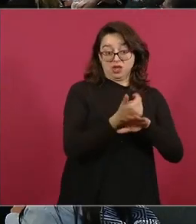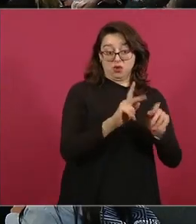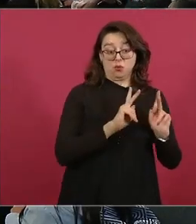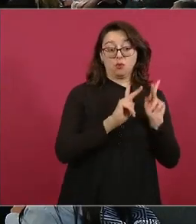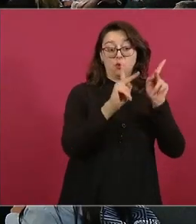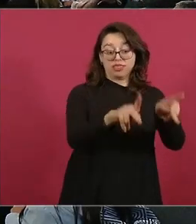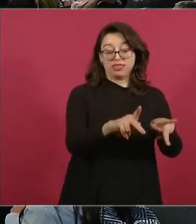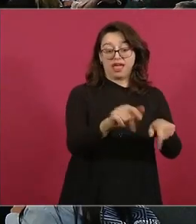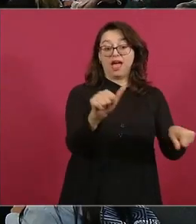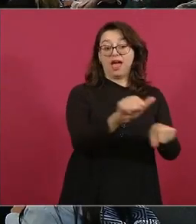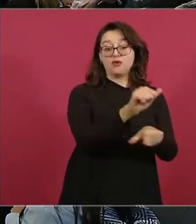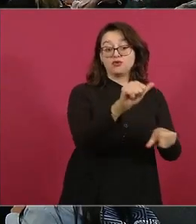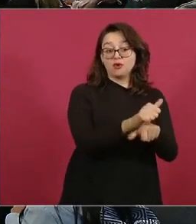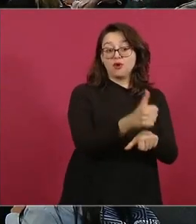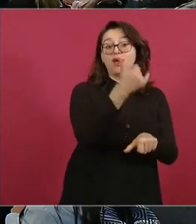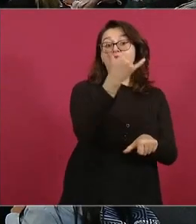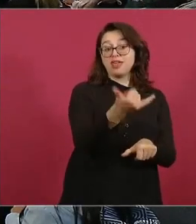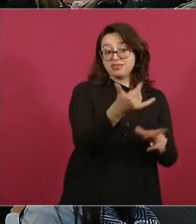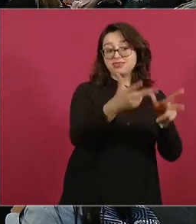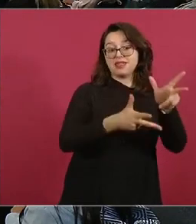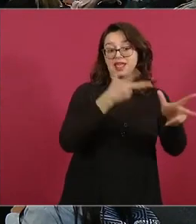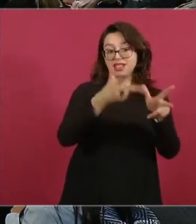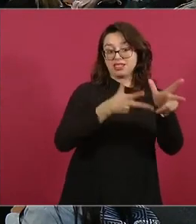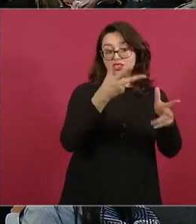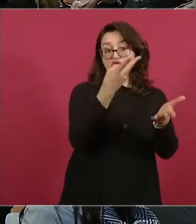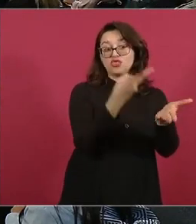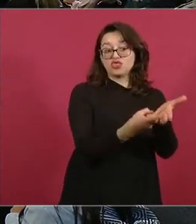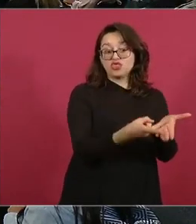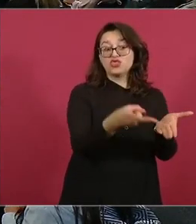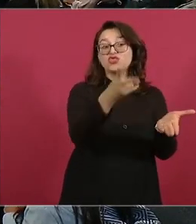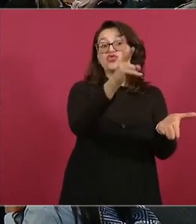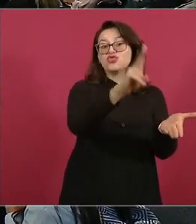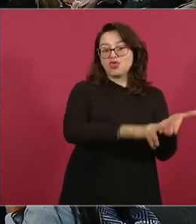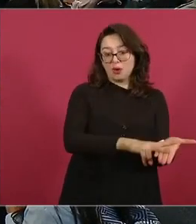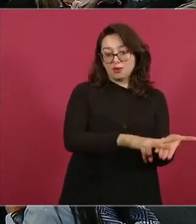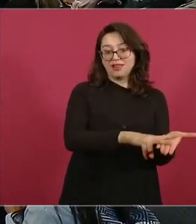1950. Ahí sí todavía no nacíamos